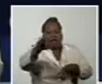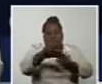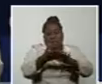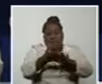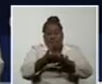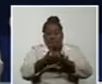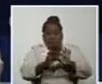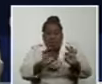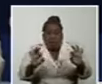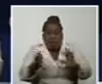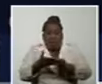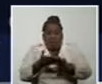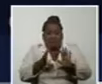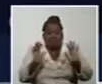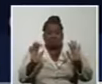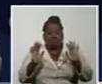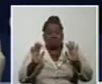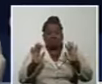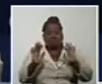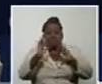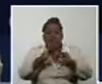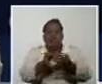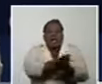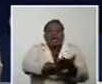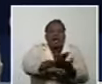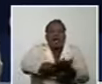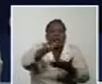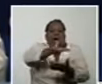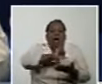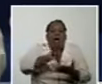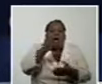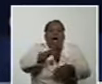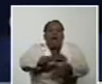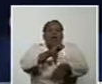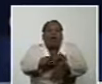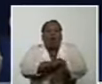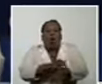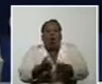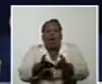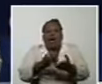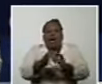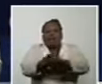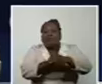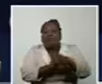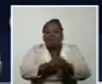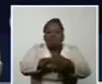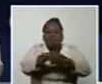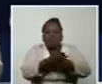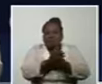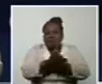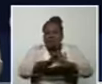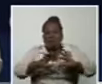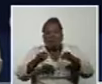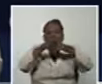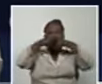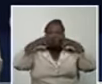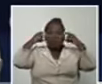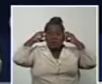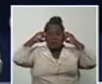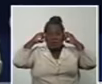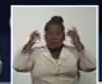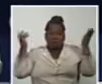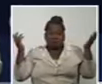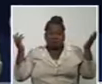tener la desinfección de las manos continuamente, ni el lavado de las manos, ni el nasobuco, porque bueno, si